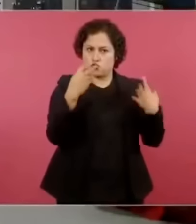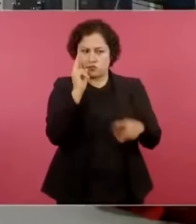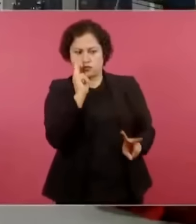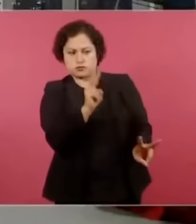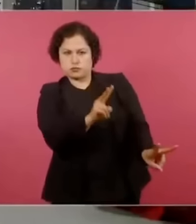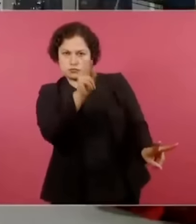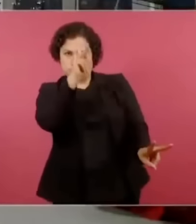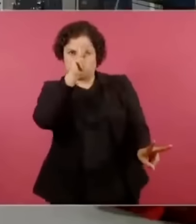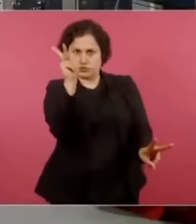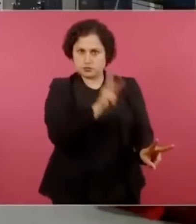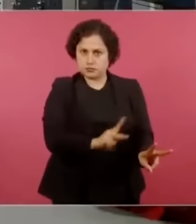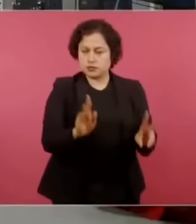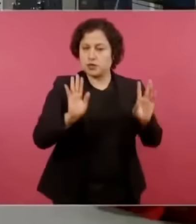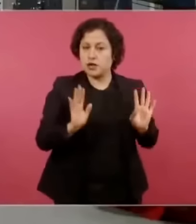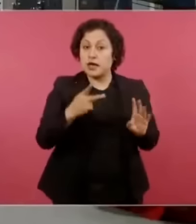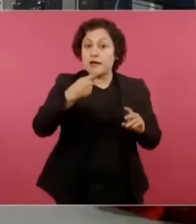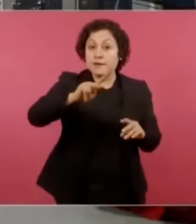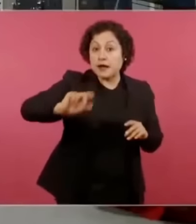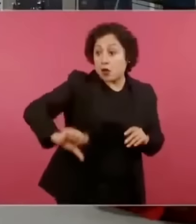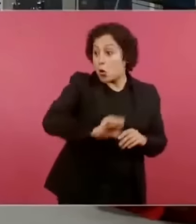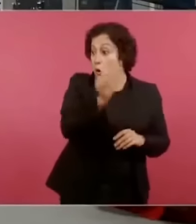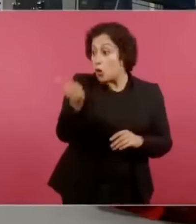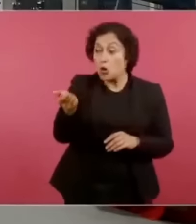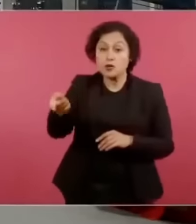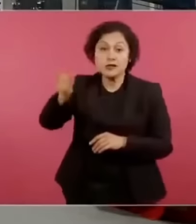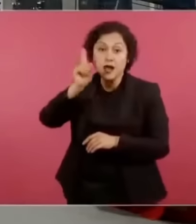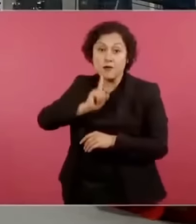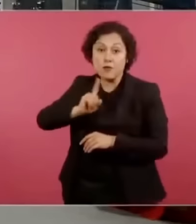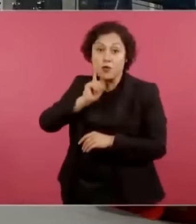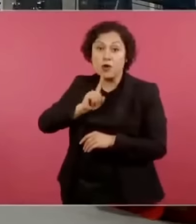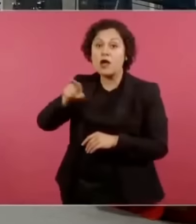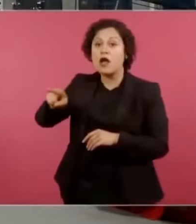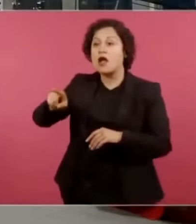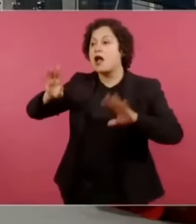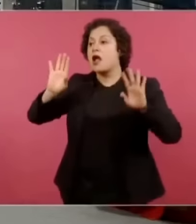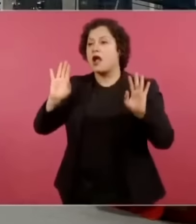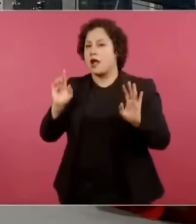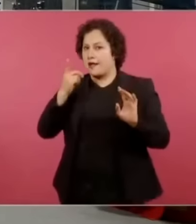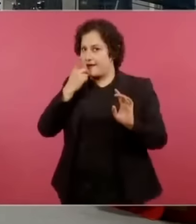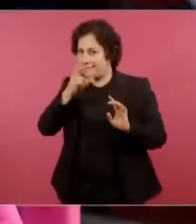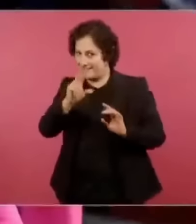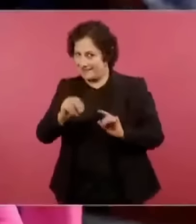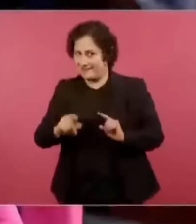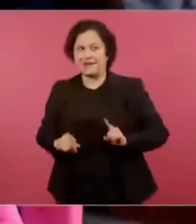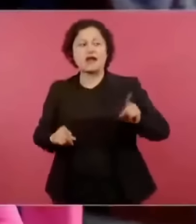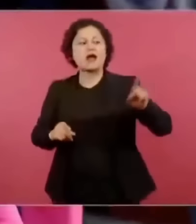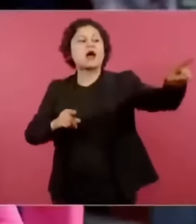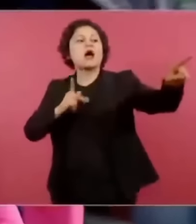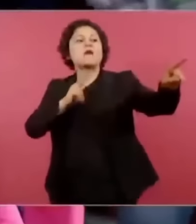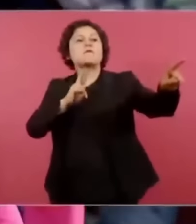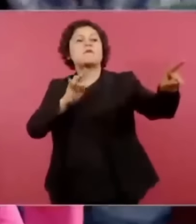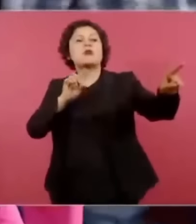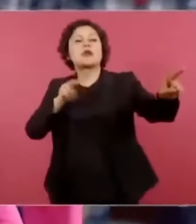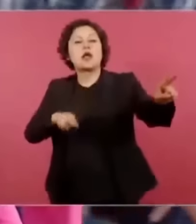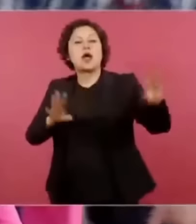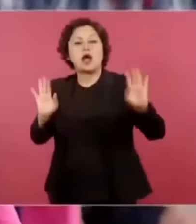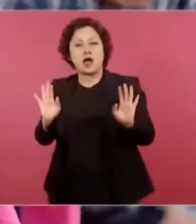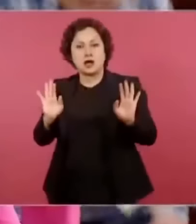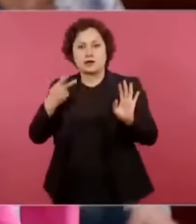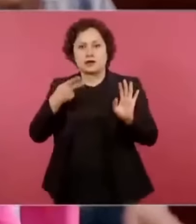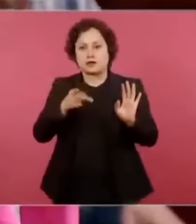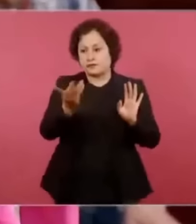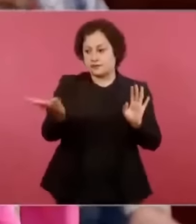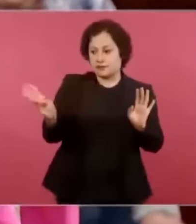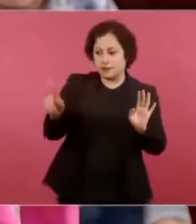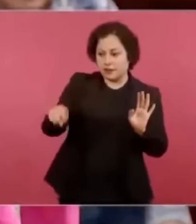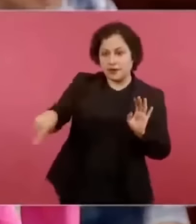la otra… Pero tampoco la otra puede decir, aquella es del PRIAN, cuando Sonora tiene todos los candidatos, son del